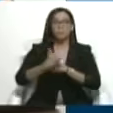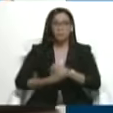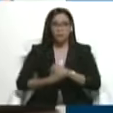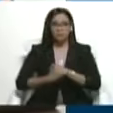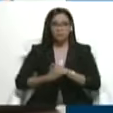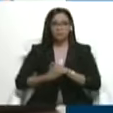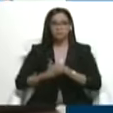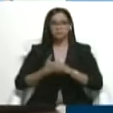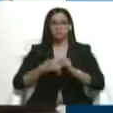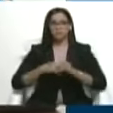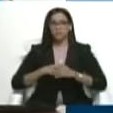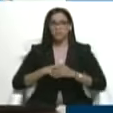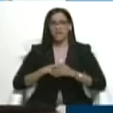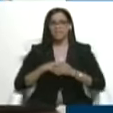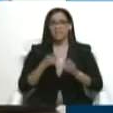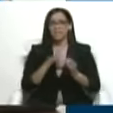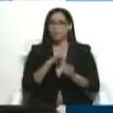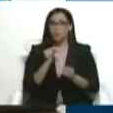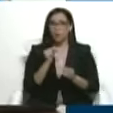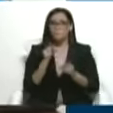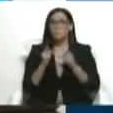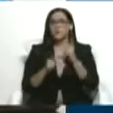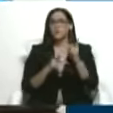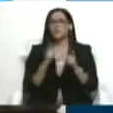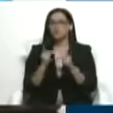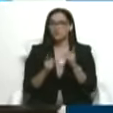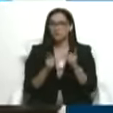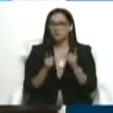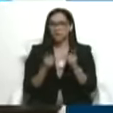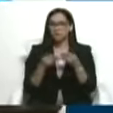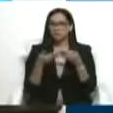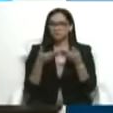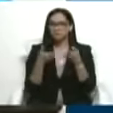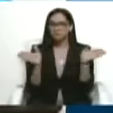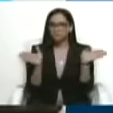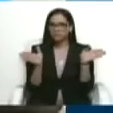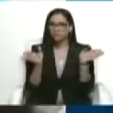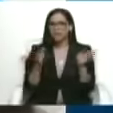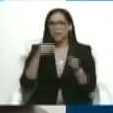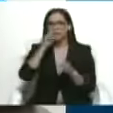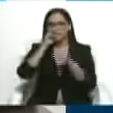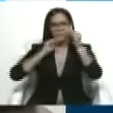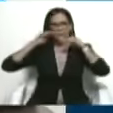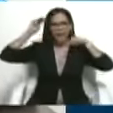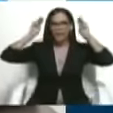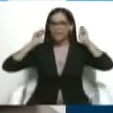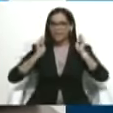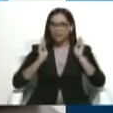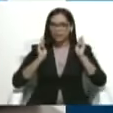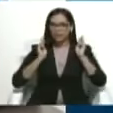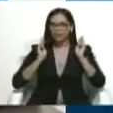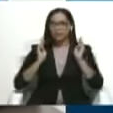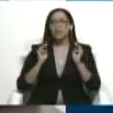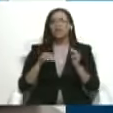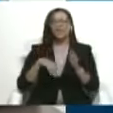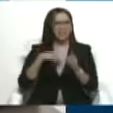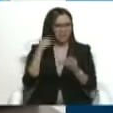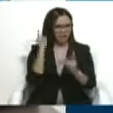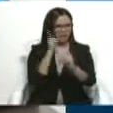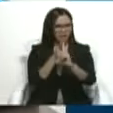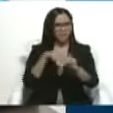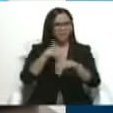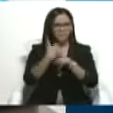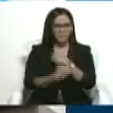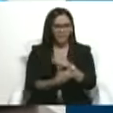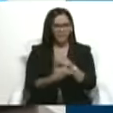escalonado de no producirse la habilitación de María Corina Machado. La realidad del plan hasta final, su